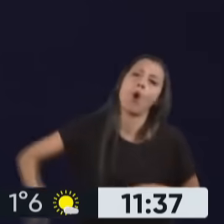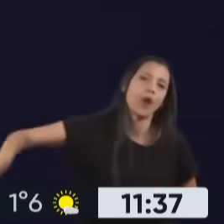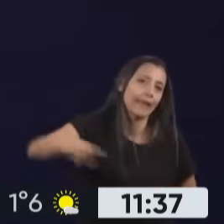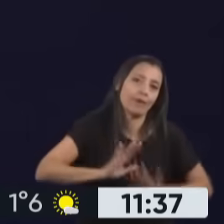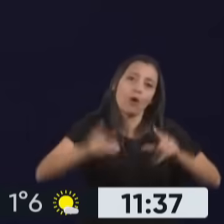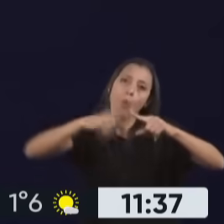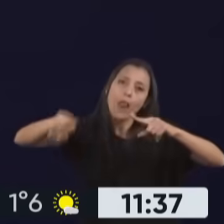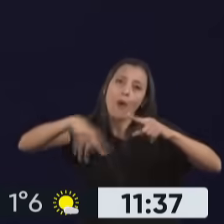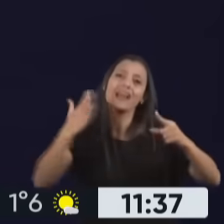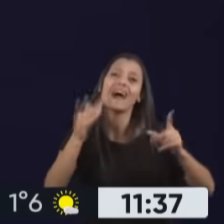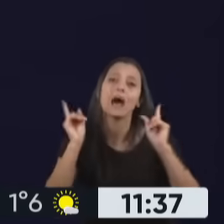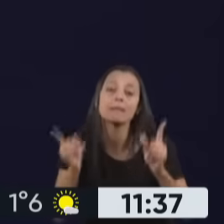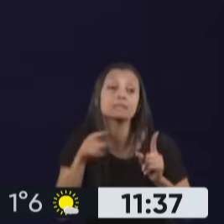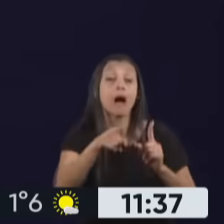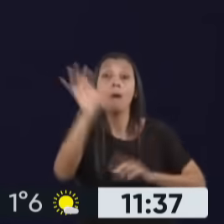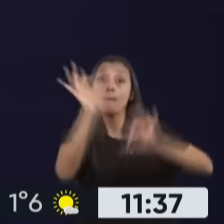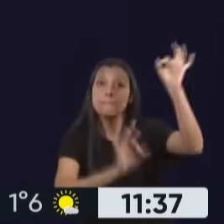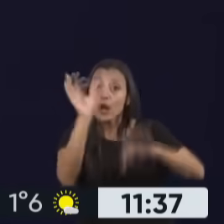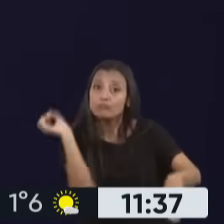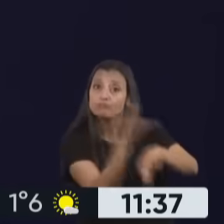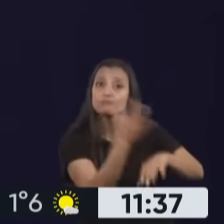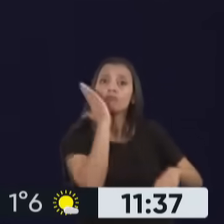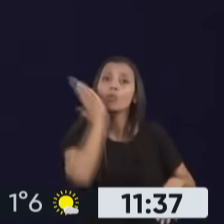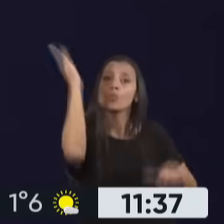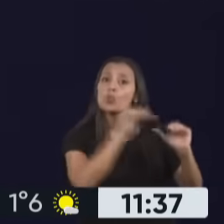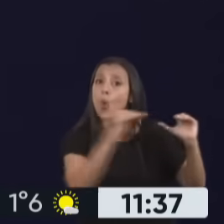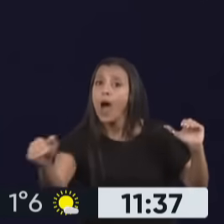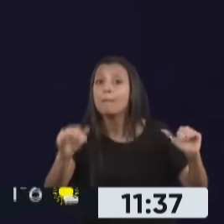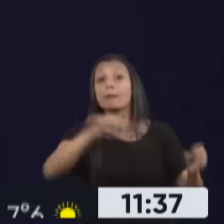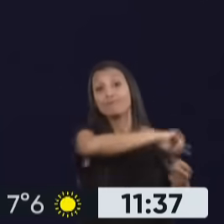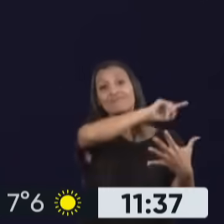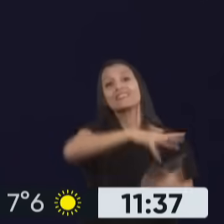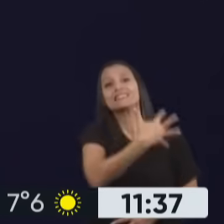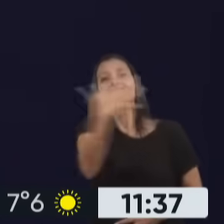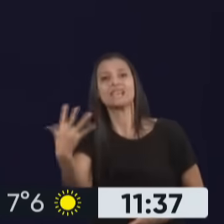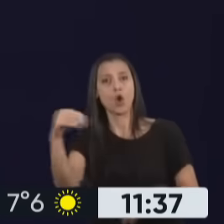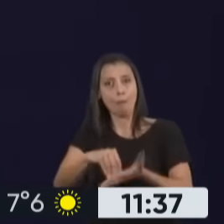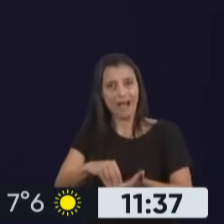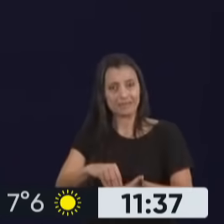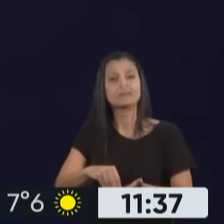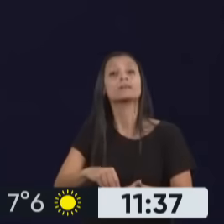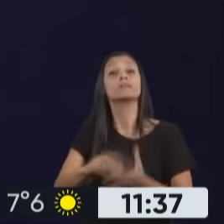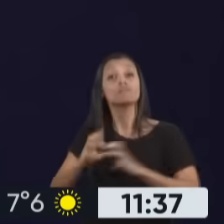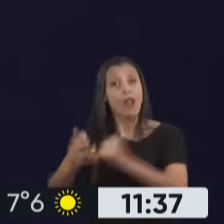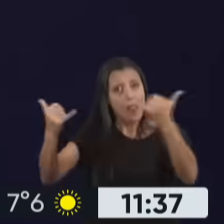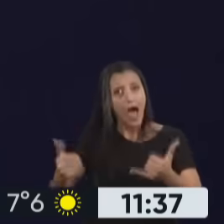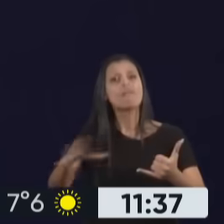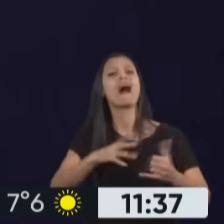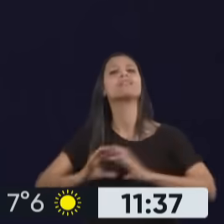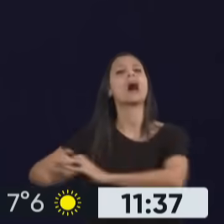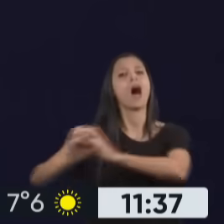A estos proyectos que no se trataron se suman otros 5 que, a pesar de tener dictamen, aún no se dignaron a